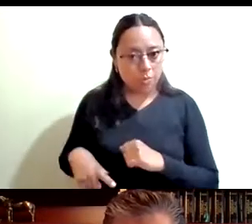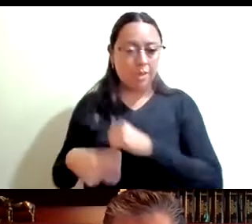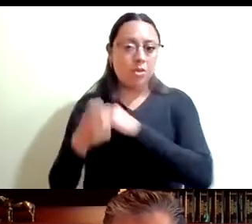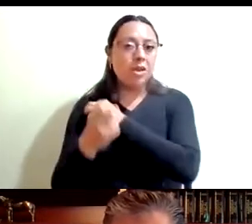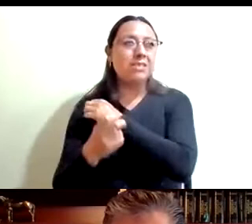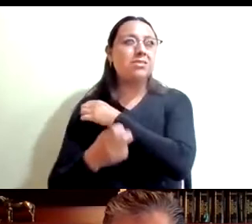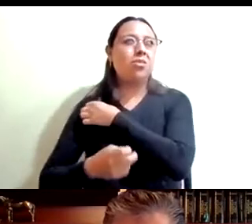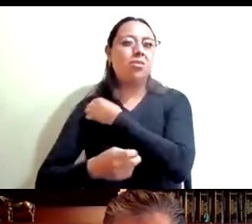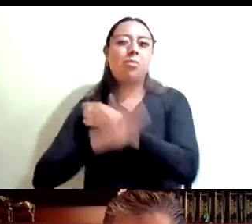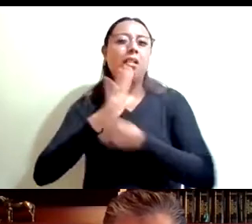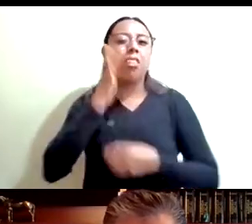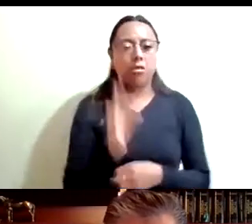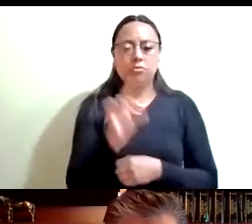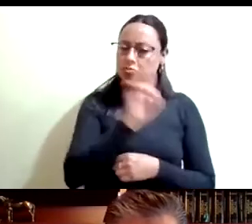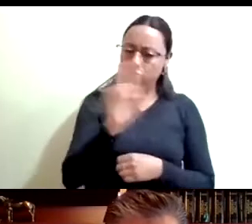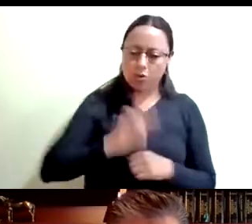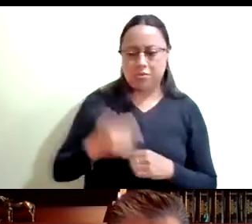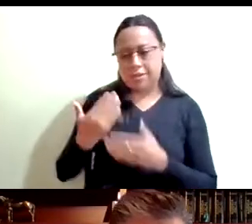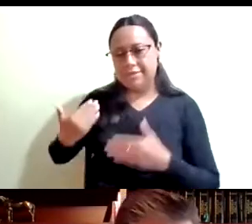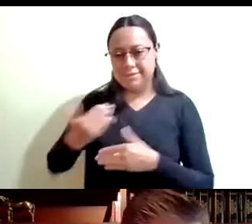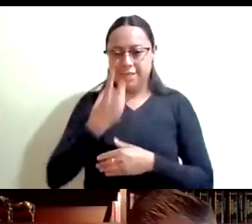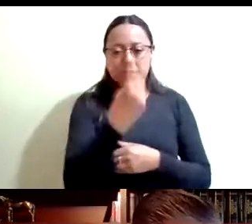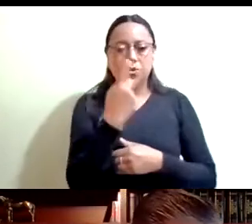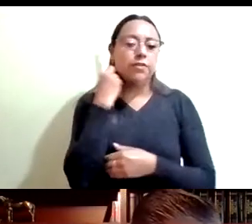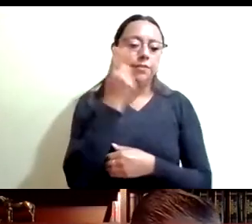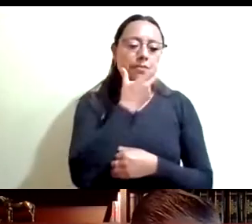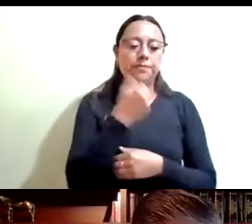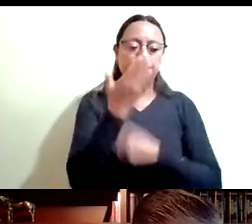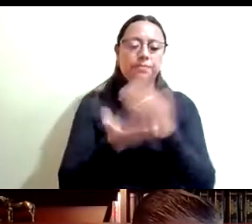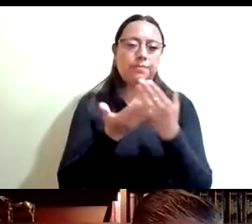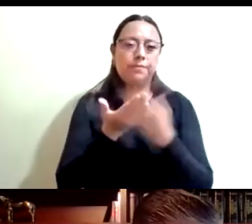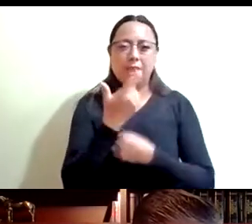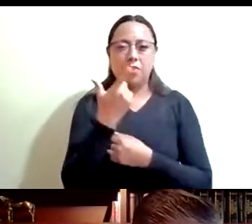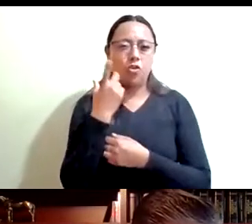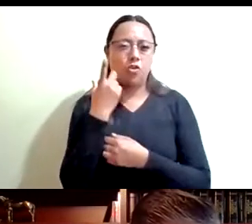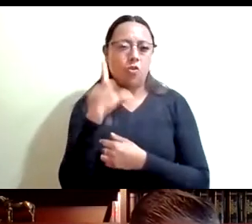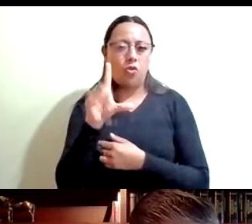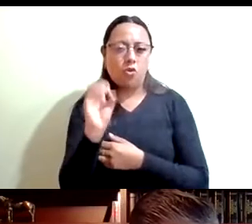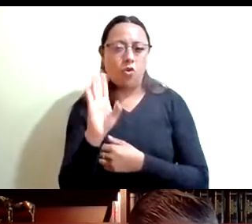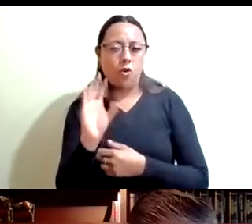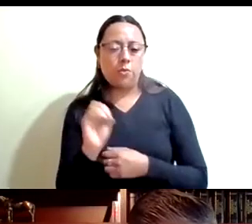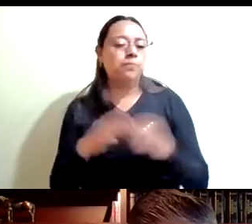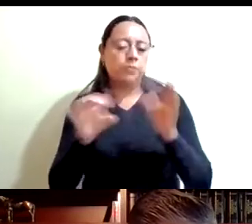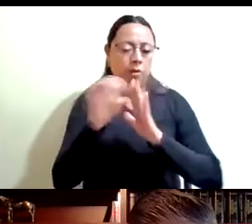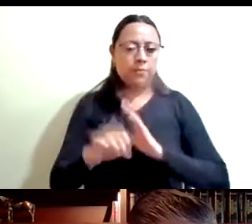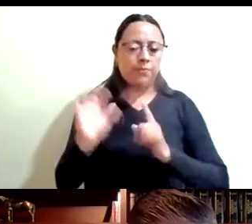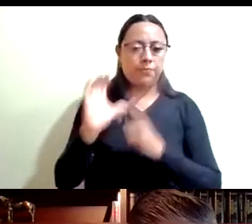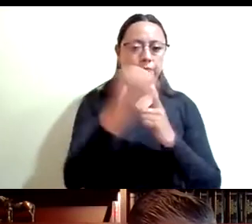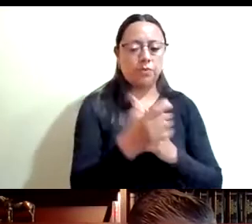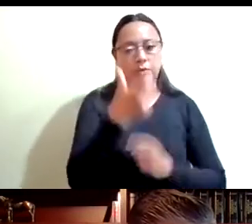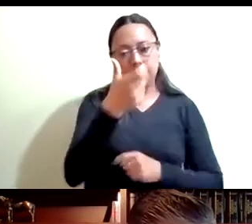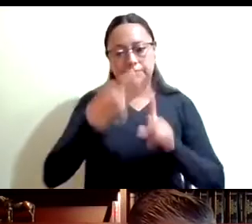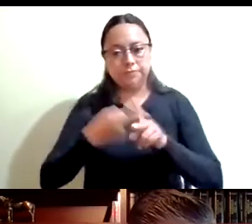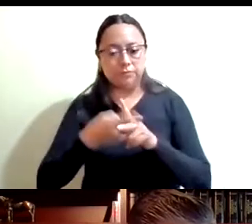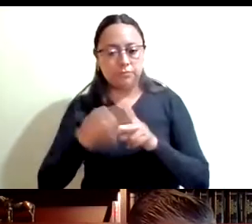que planteaba el diputado Lobo. Como la comisión de